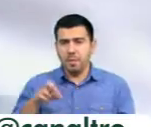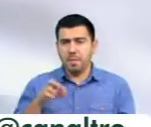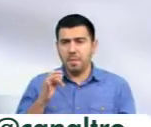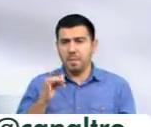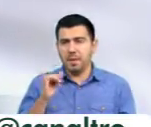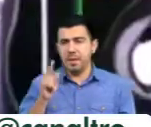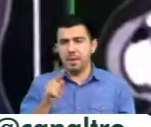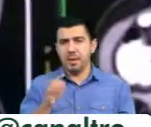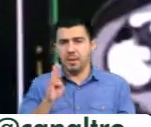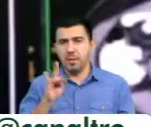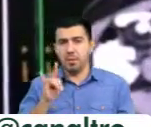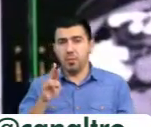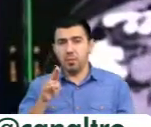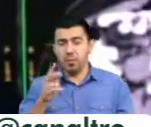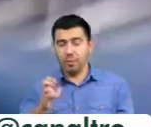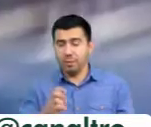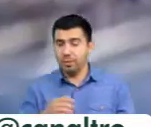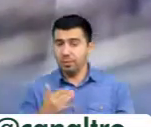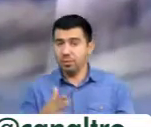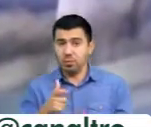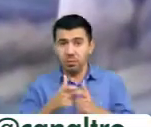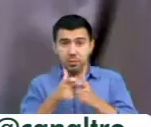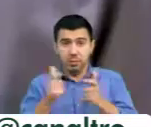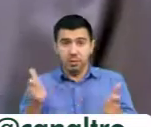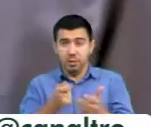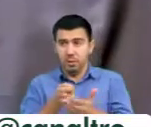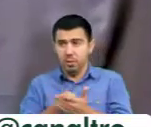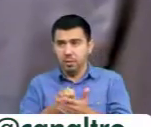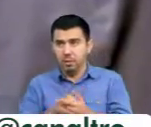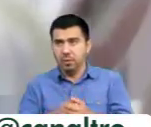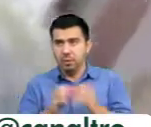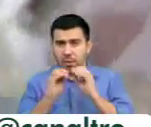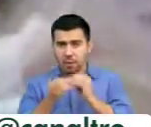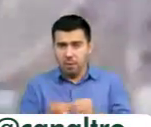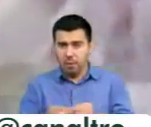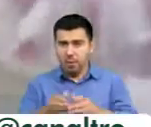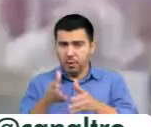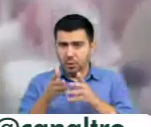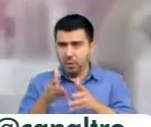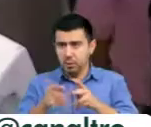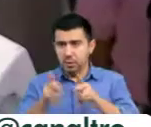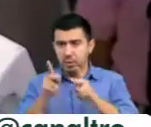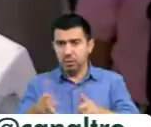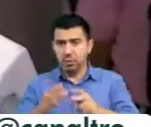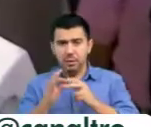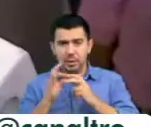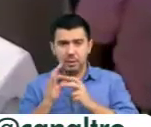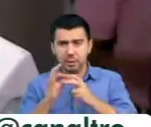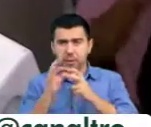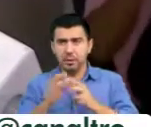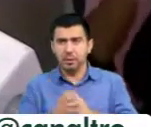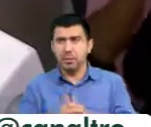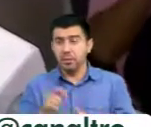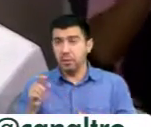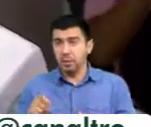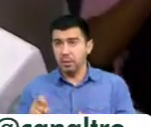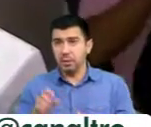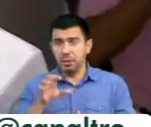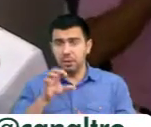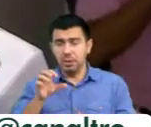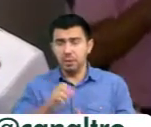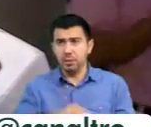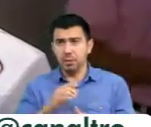significa es una gran apuesta de región una gran apuesta de formación de gente especialistas médicos que necesitamos en el país vamos donde tenemos una